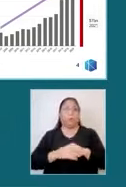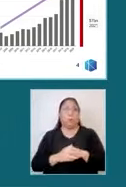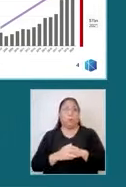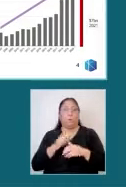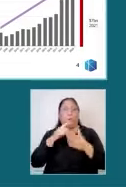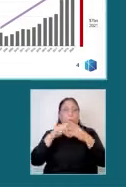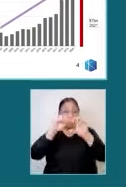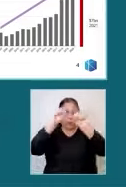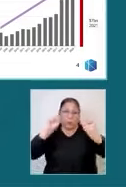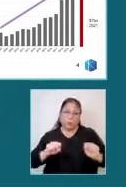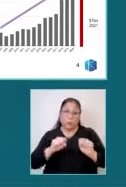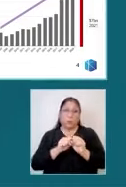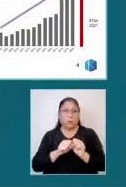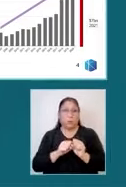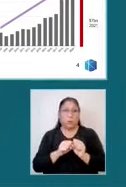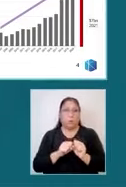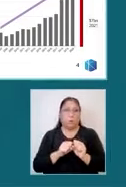de